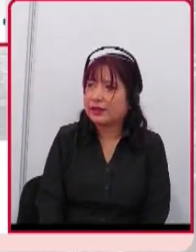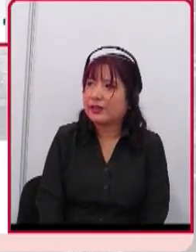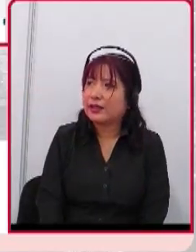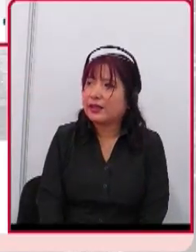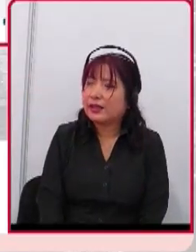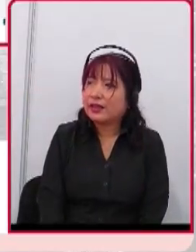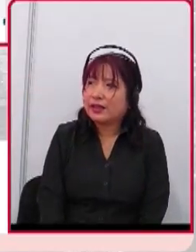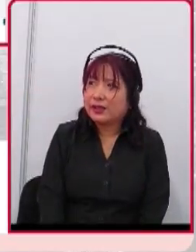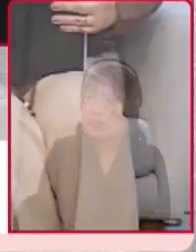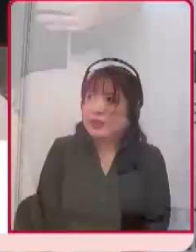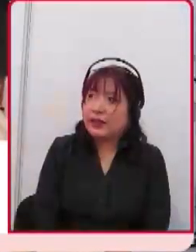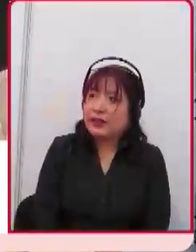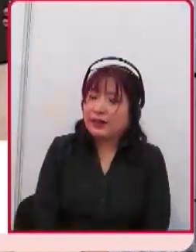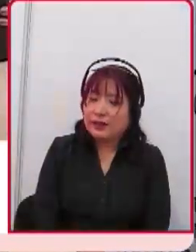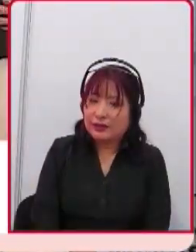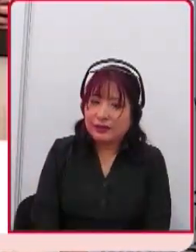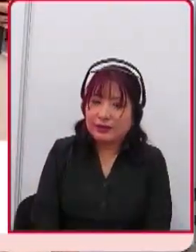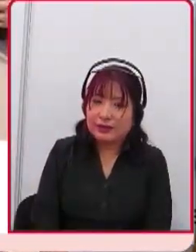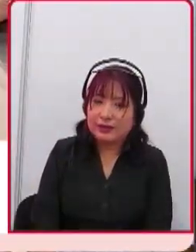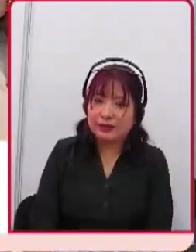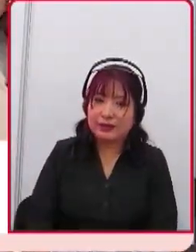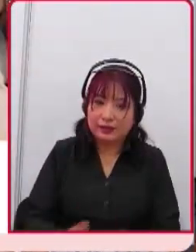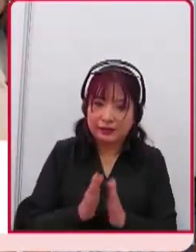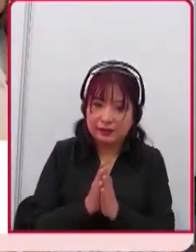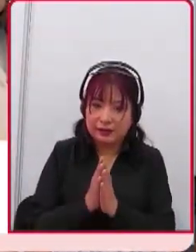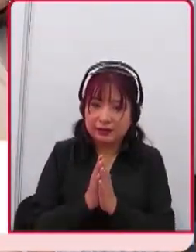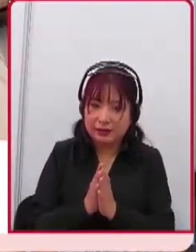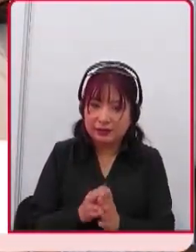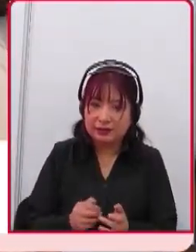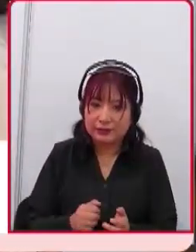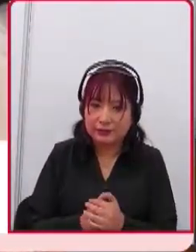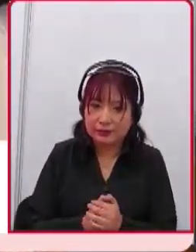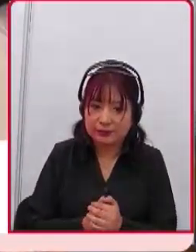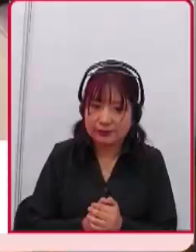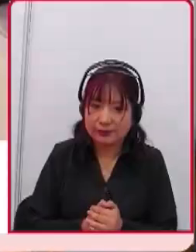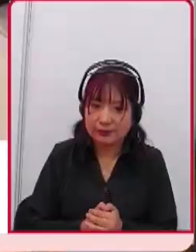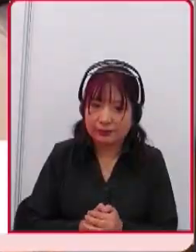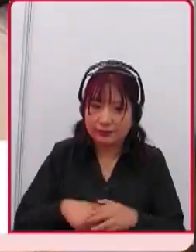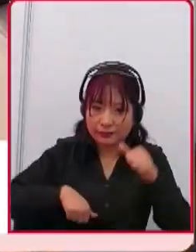Gracias, David. Si hubiera, por favor, consulta para…